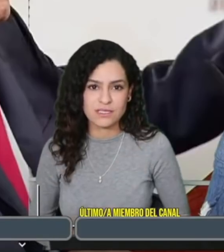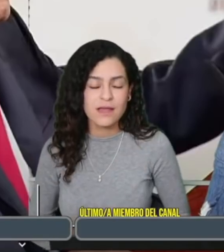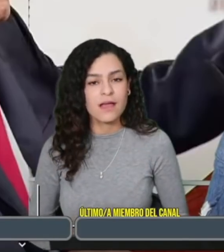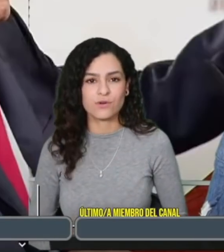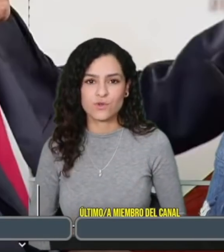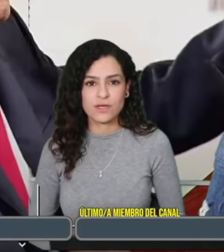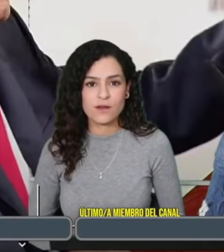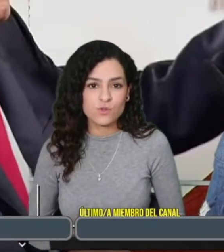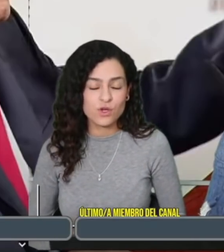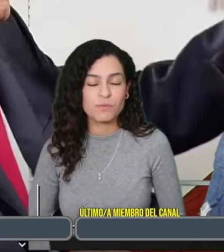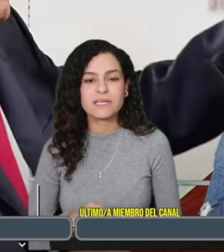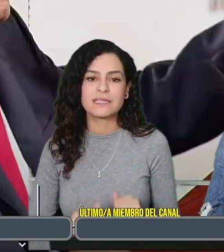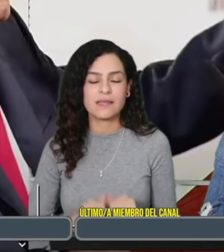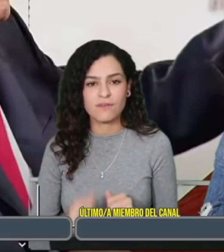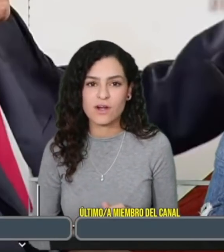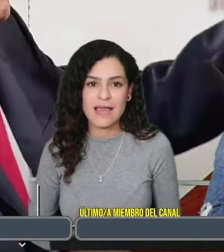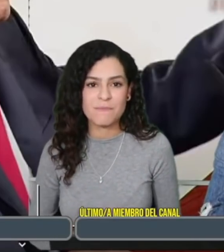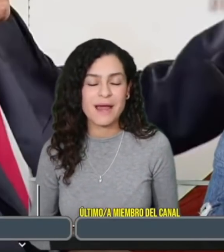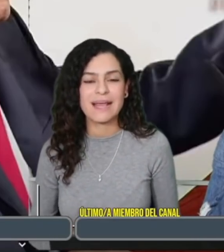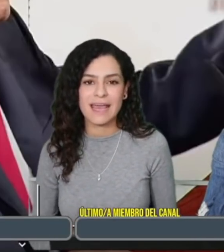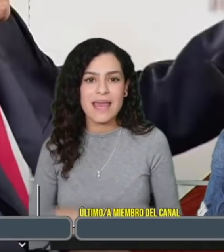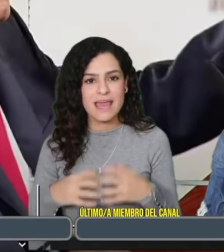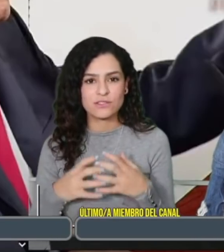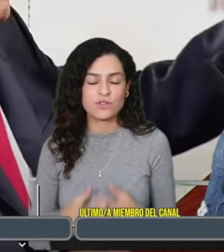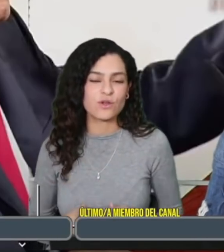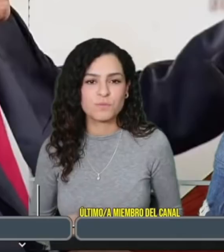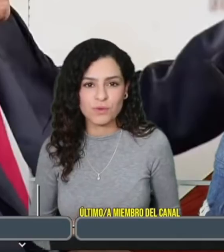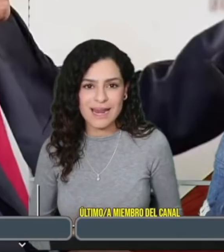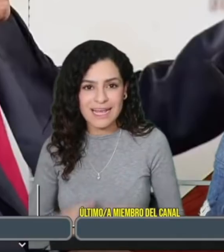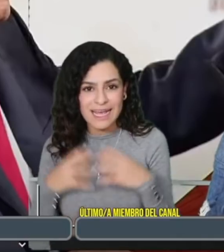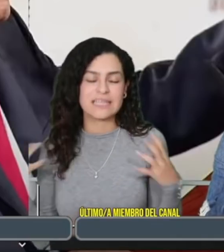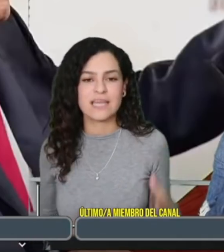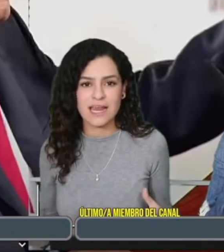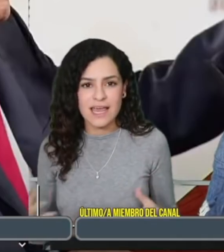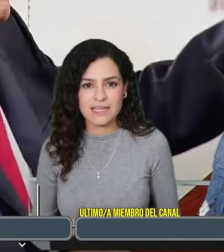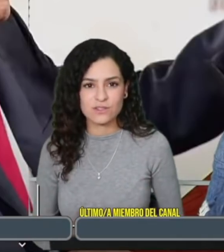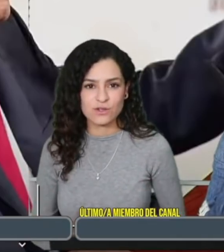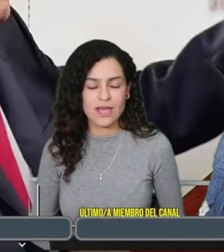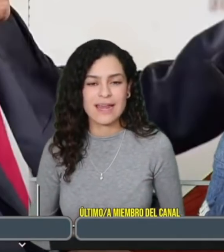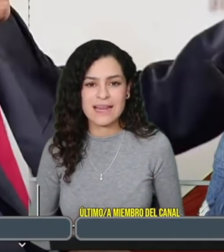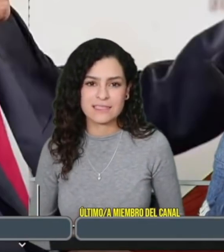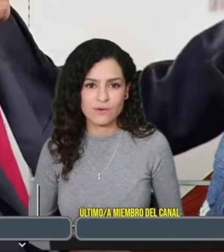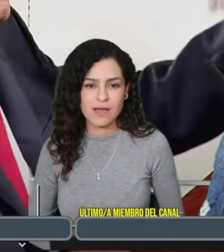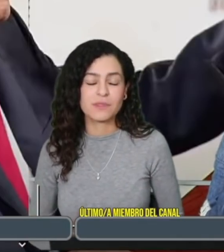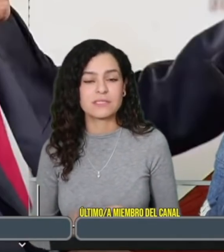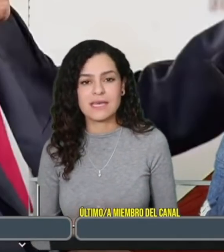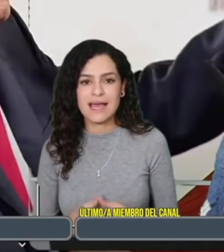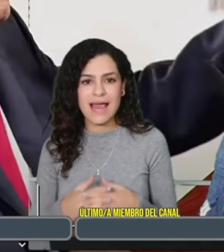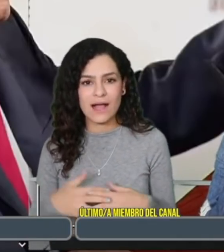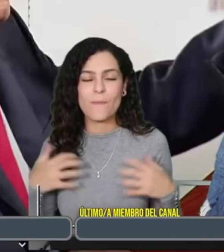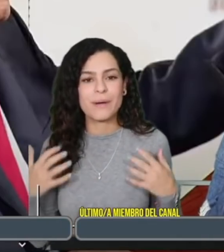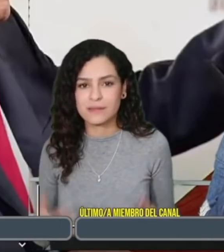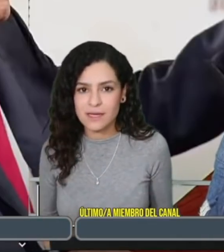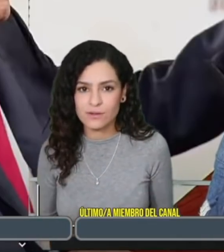dicen, con su dinero sucio, pues interfirieron ahí para que estos señores pudieran crecer fortalecer estos canales que únicamente se dedican